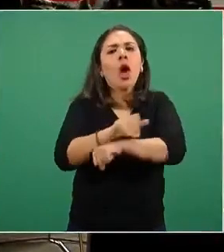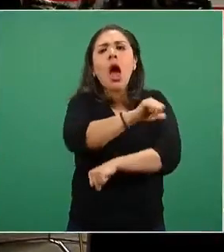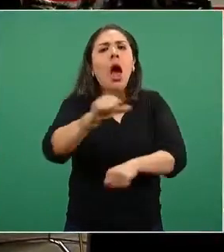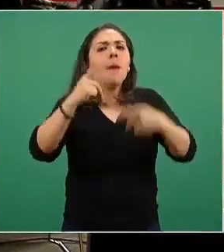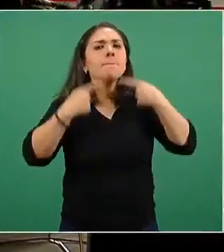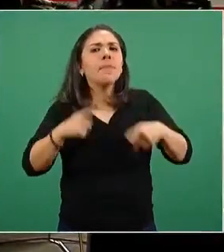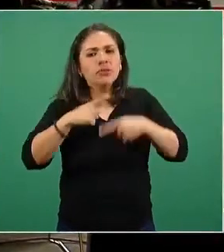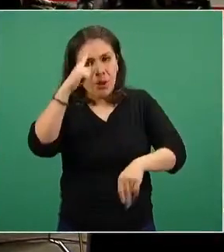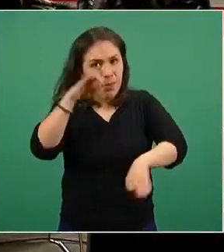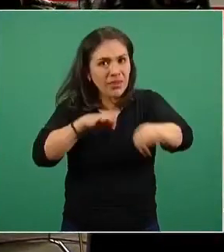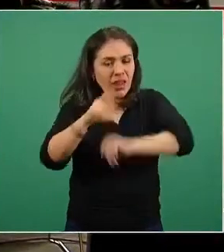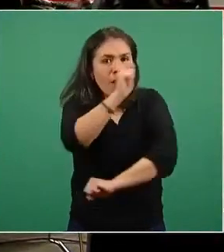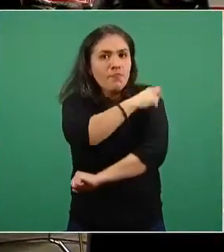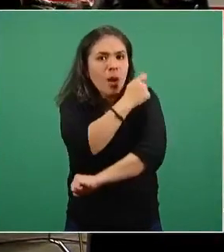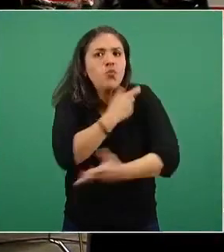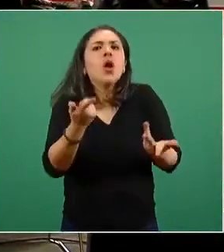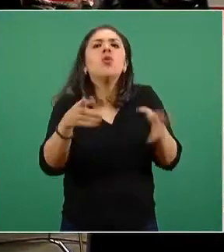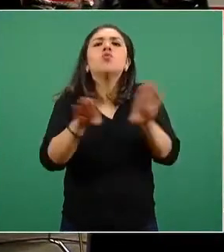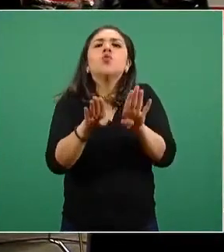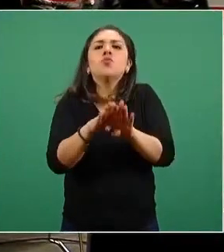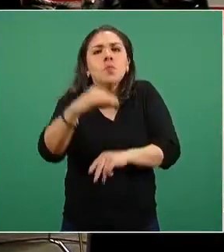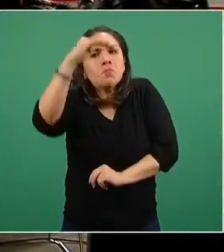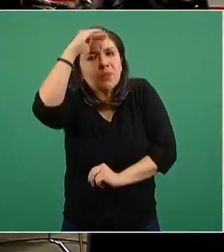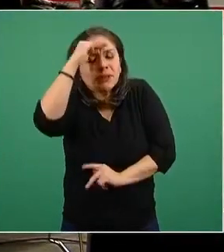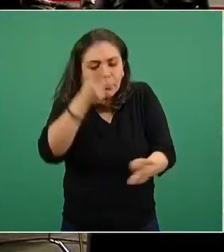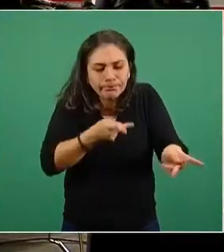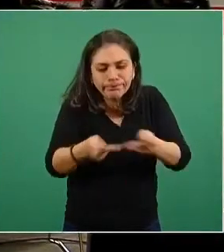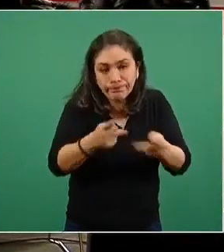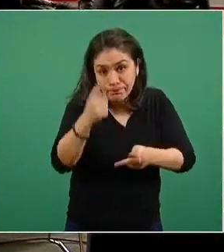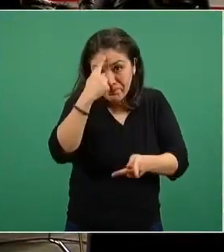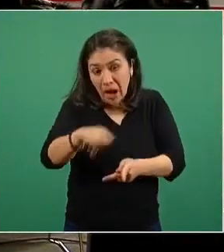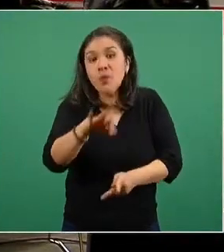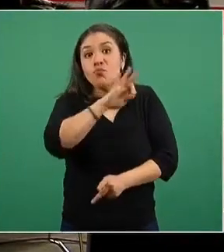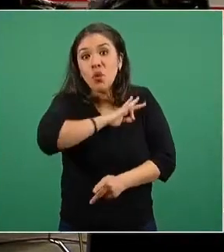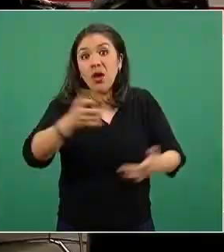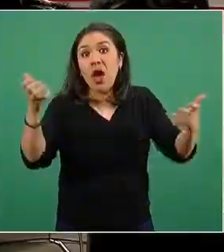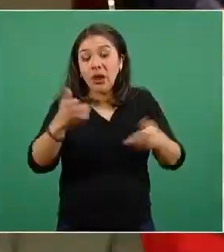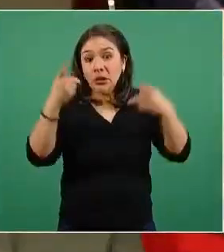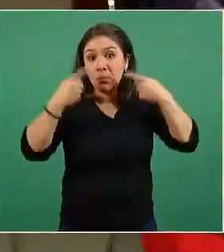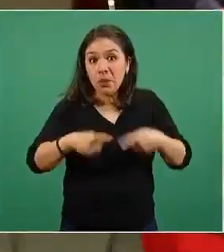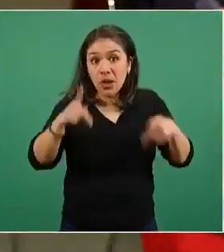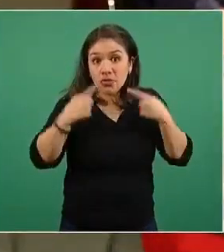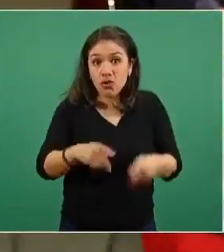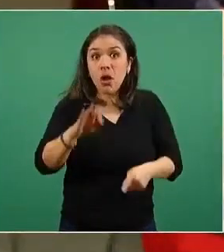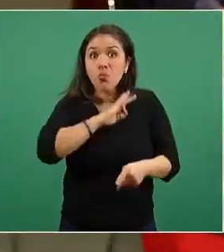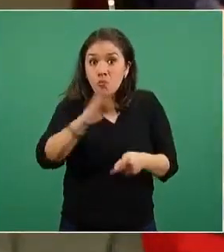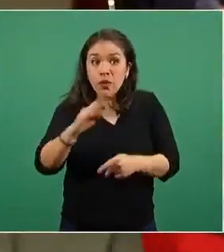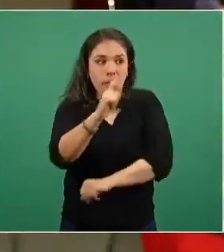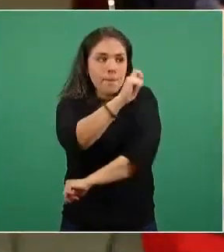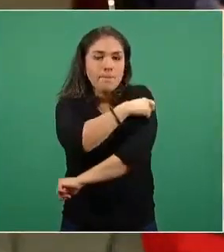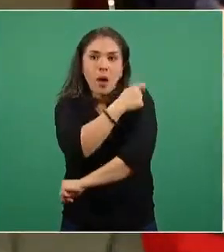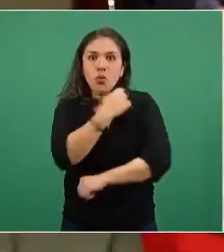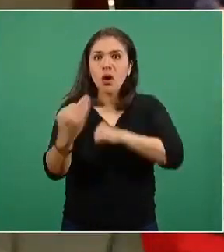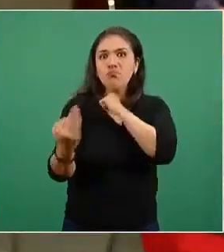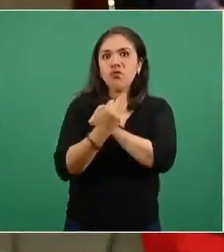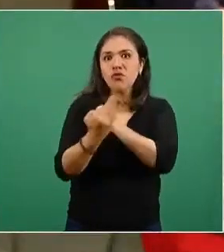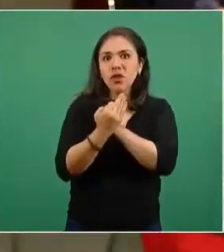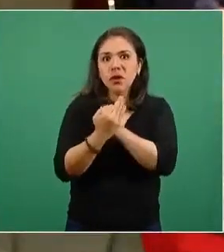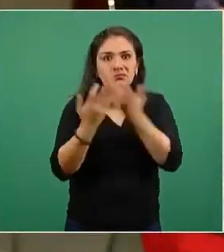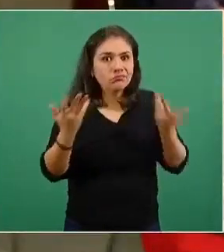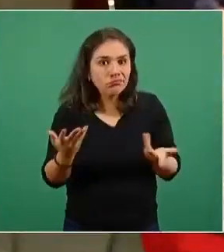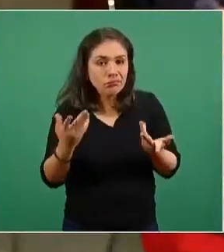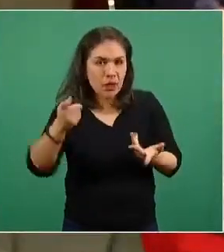brigadistas, cómo le van a hacer para que finalmente las personas accedan a la vacuna, claro,